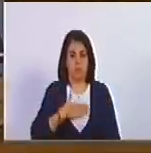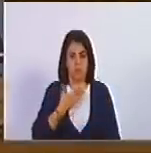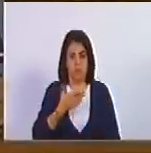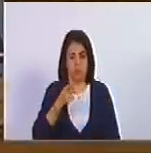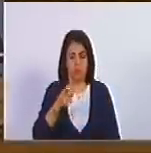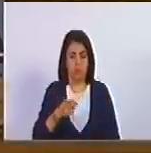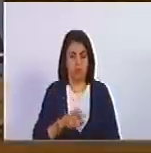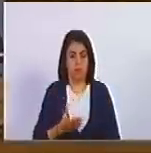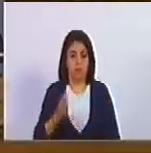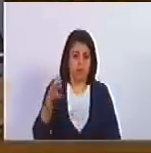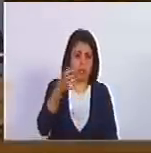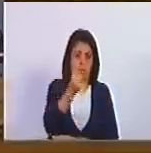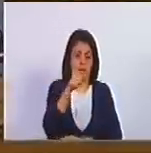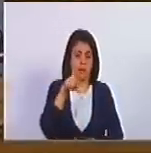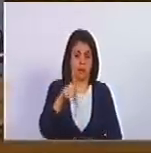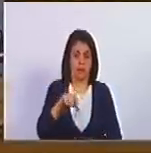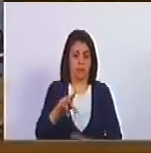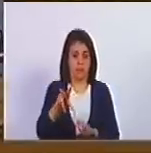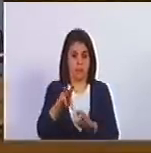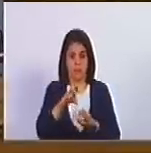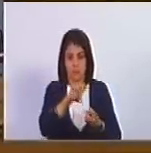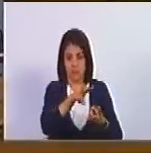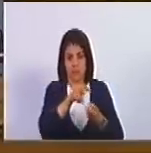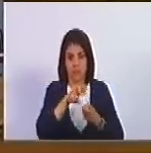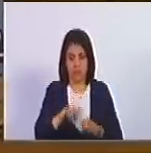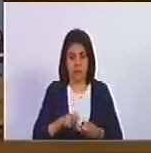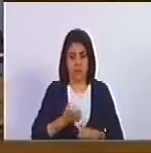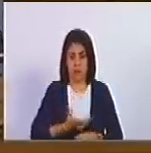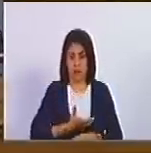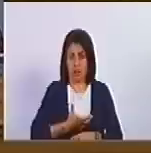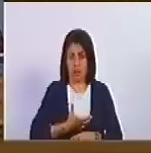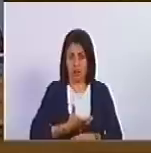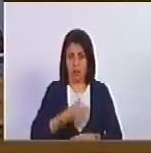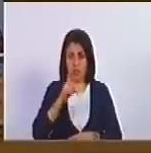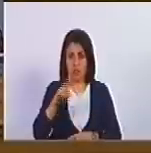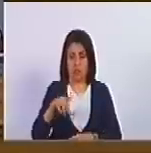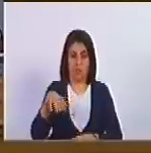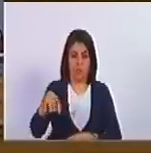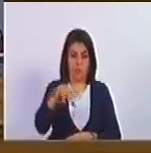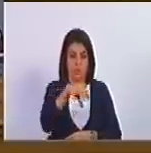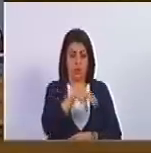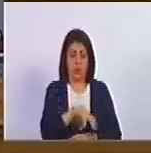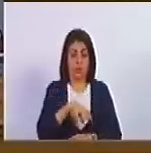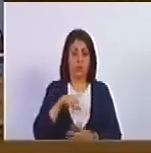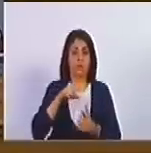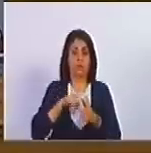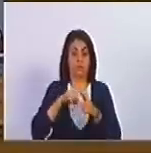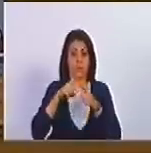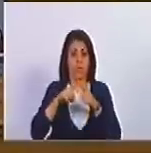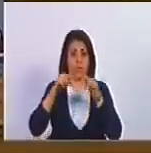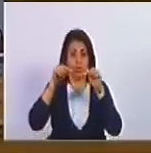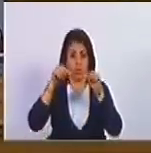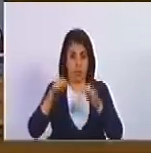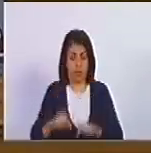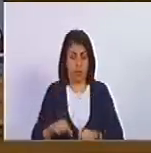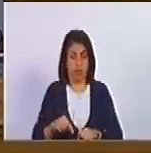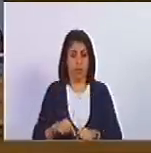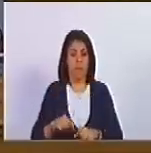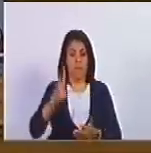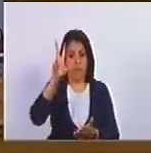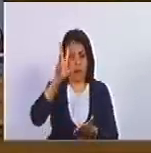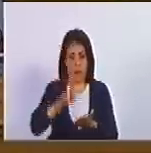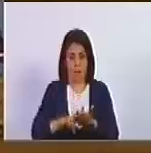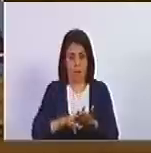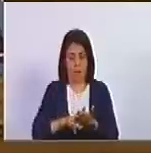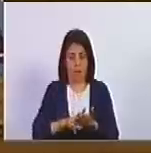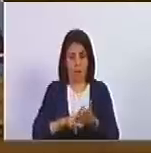posibilidades, los alcances de cobro de tributos en alcaldías y en estados. En consecuencia, declaramos